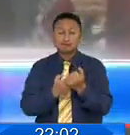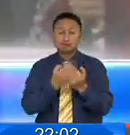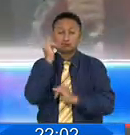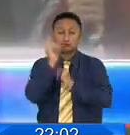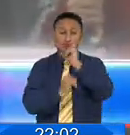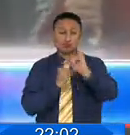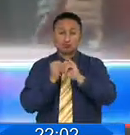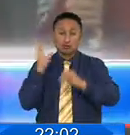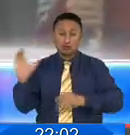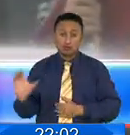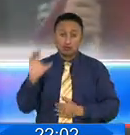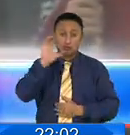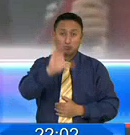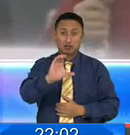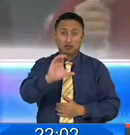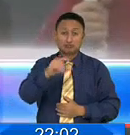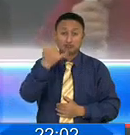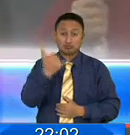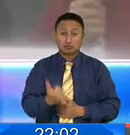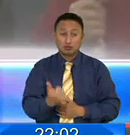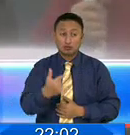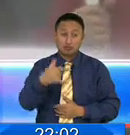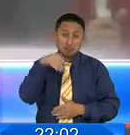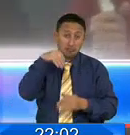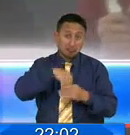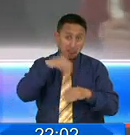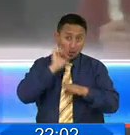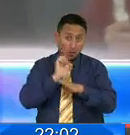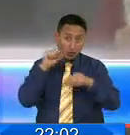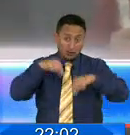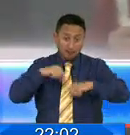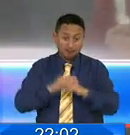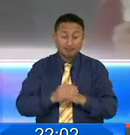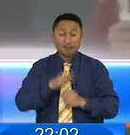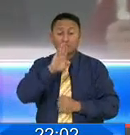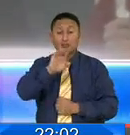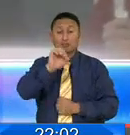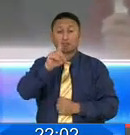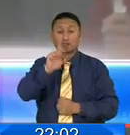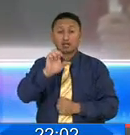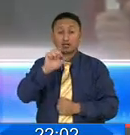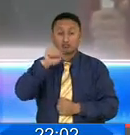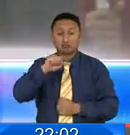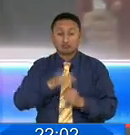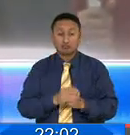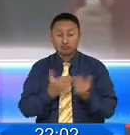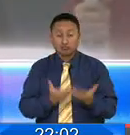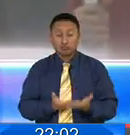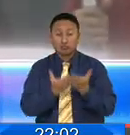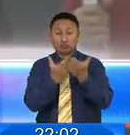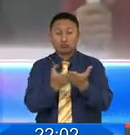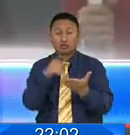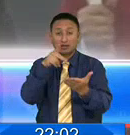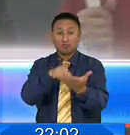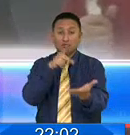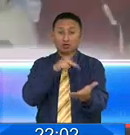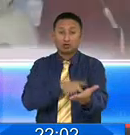internacionales o locales, a través del BEDE, llevaremos a cabo este